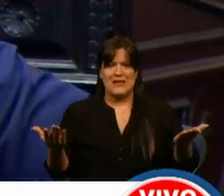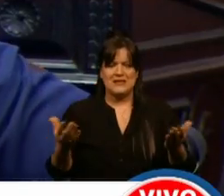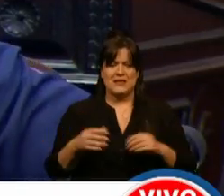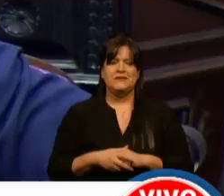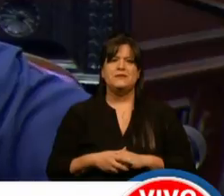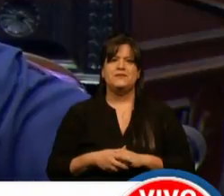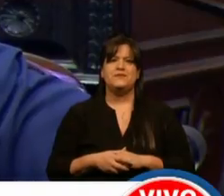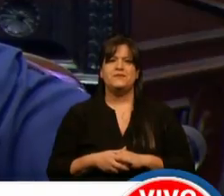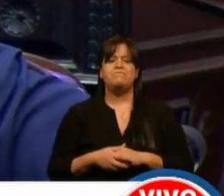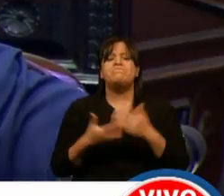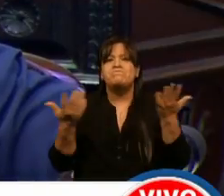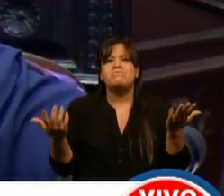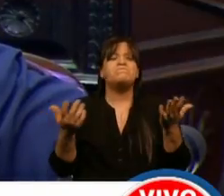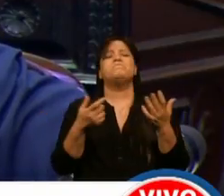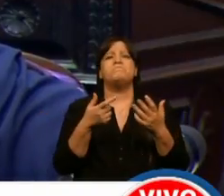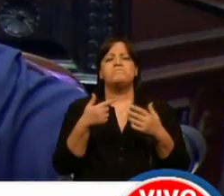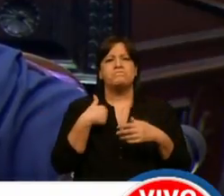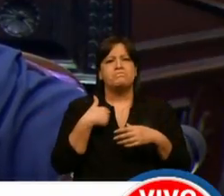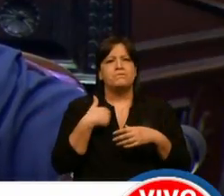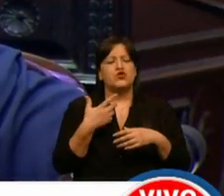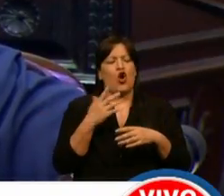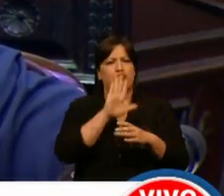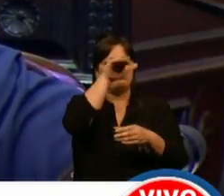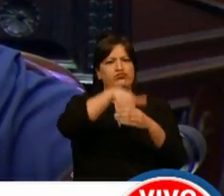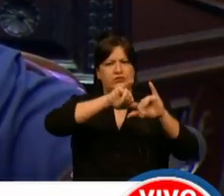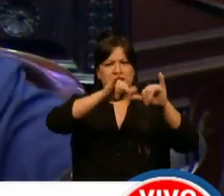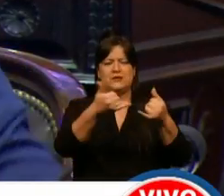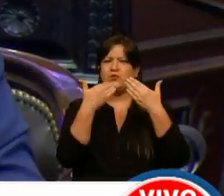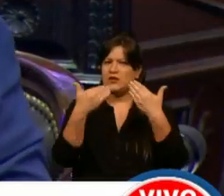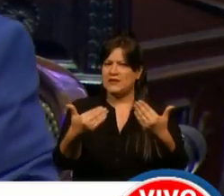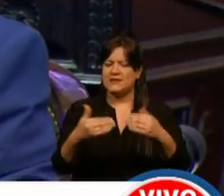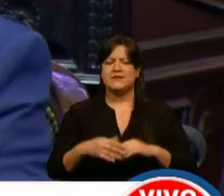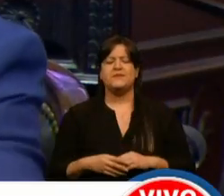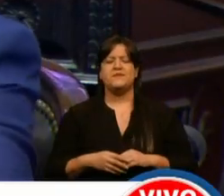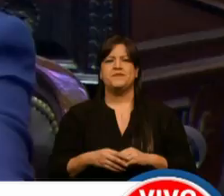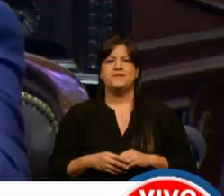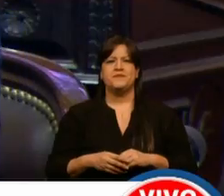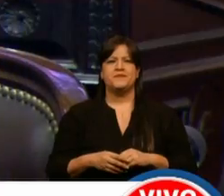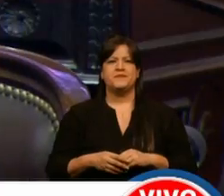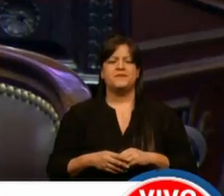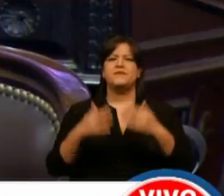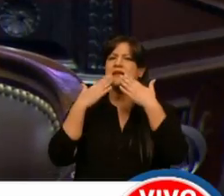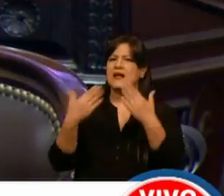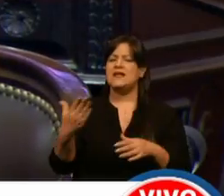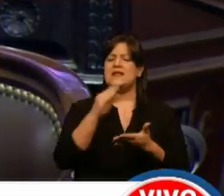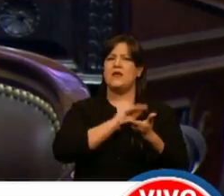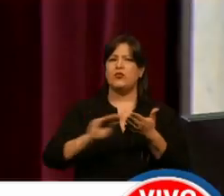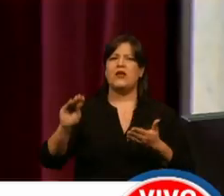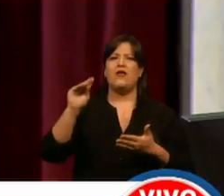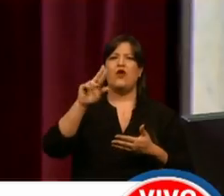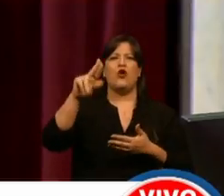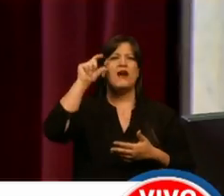provincias en definitiva recién te adelanto mi voto afirmativo muchas gracias muchas gracias a diputado riego